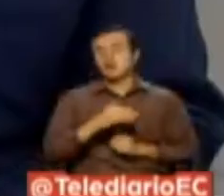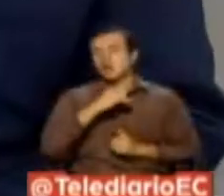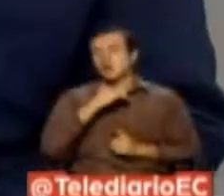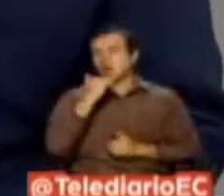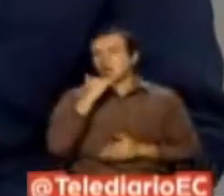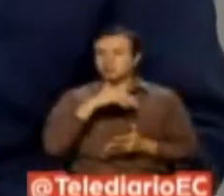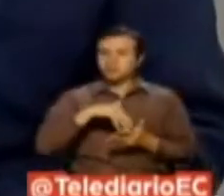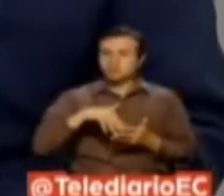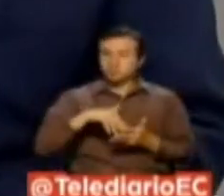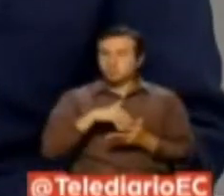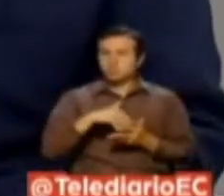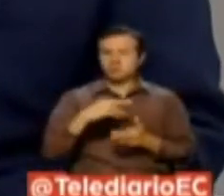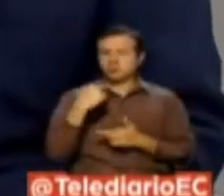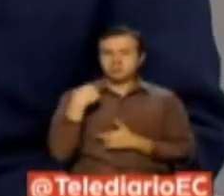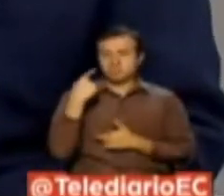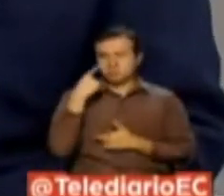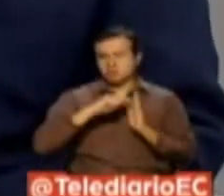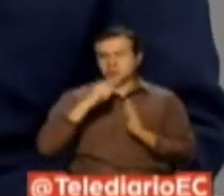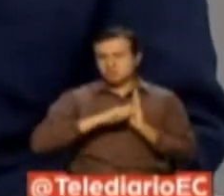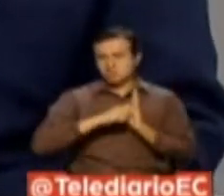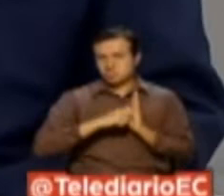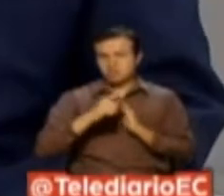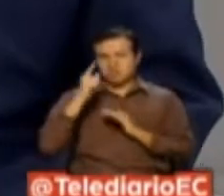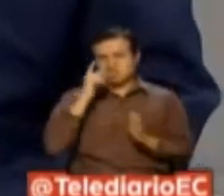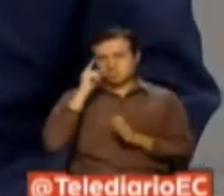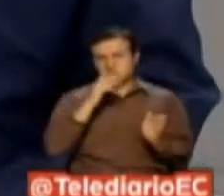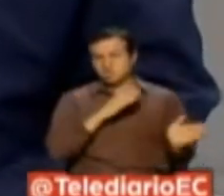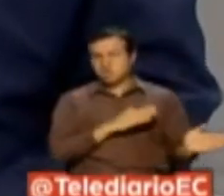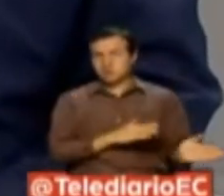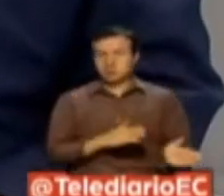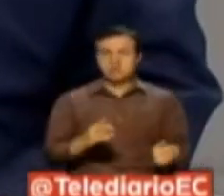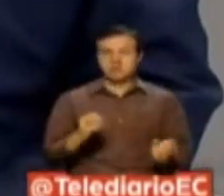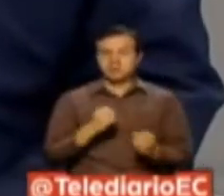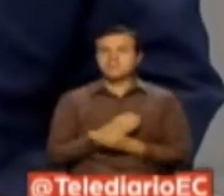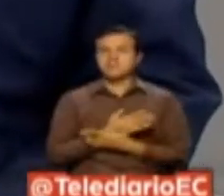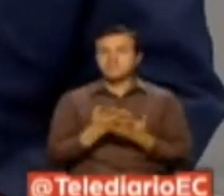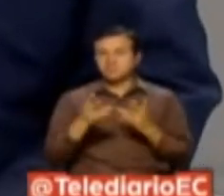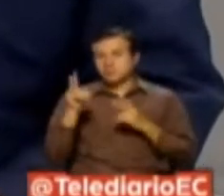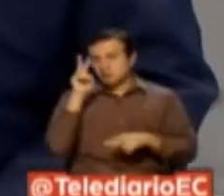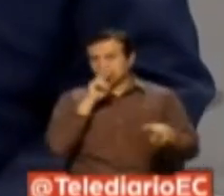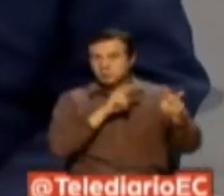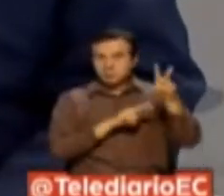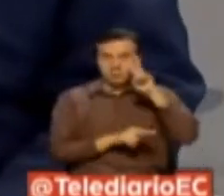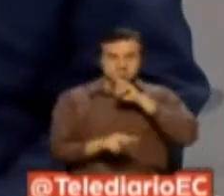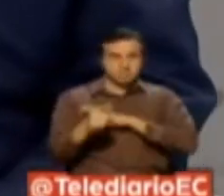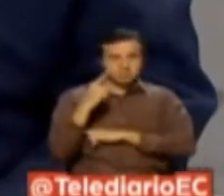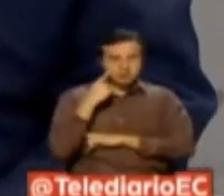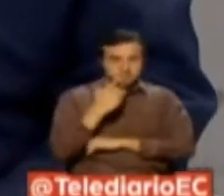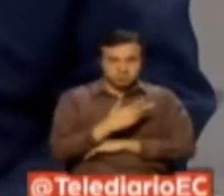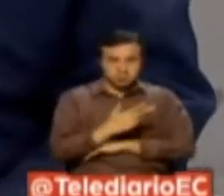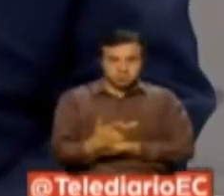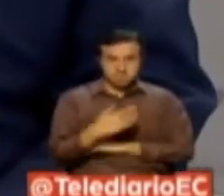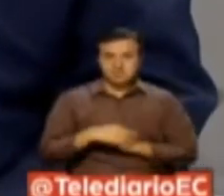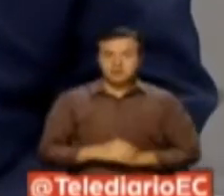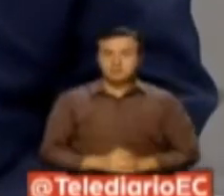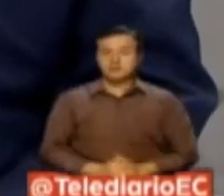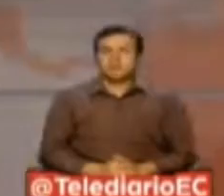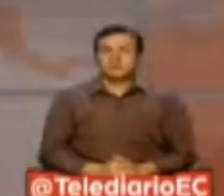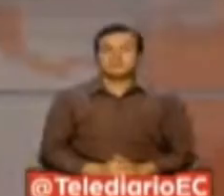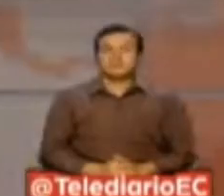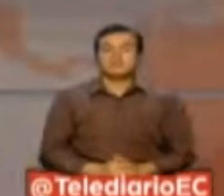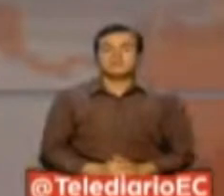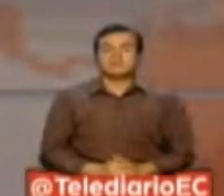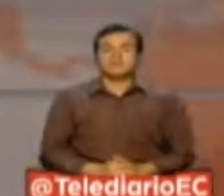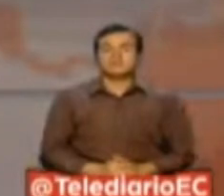alguna duda al respecto de la competencia de la contraloría del estado en el estudio en el examen de este tipo de manejos él por